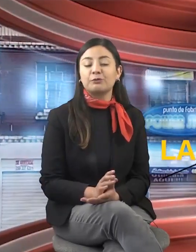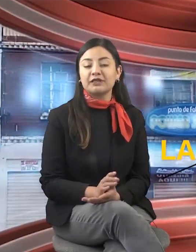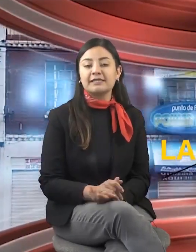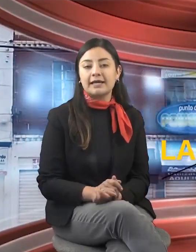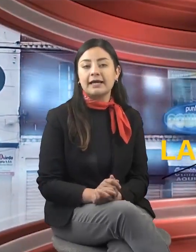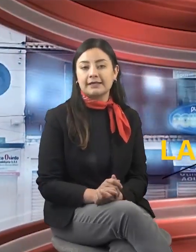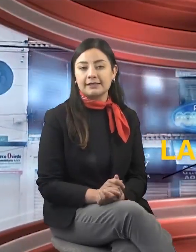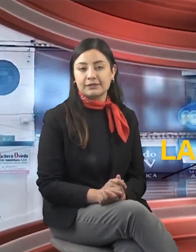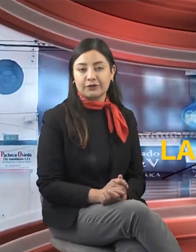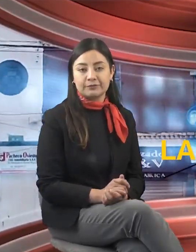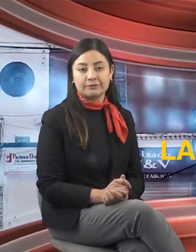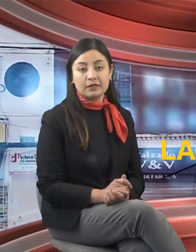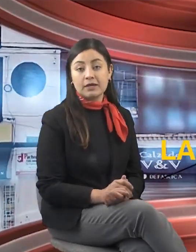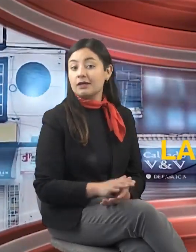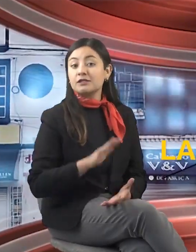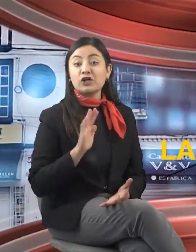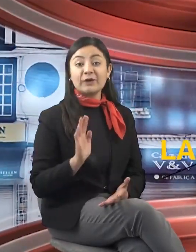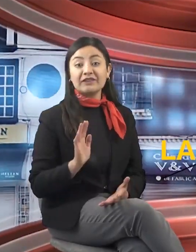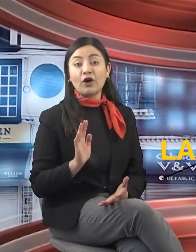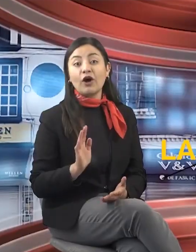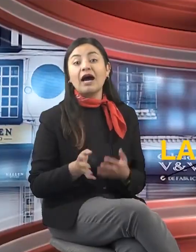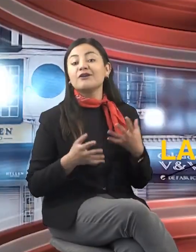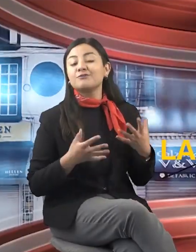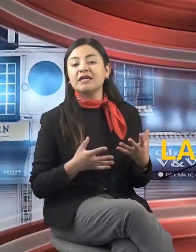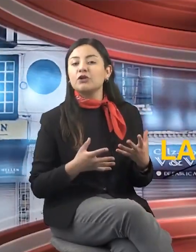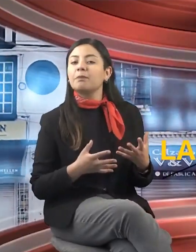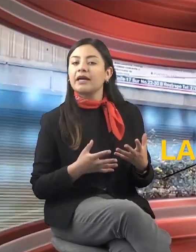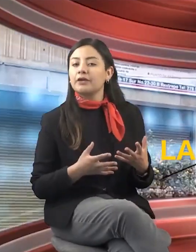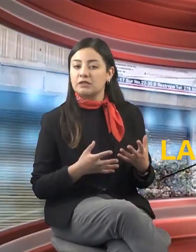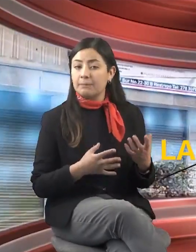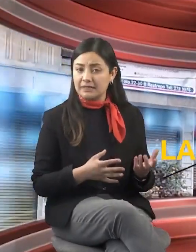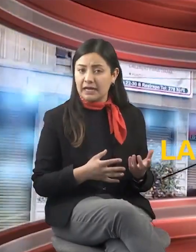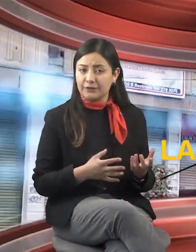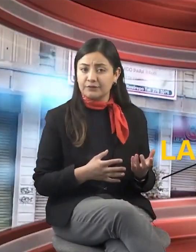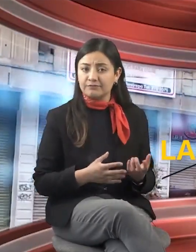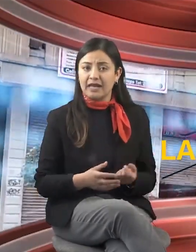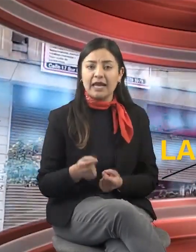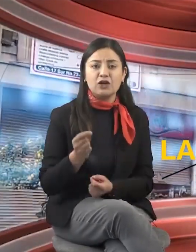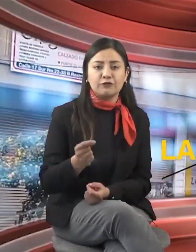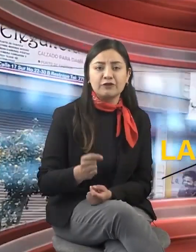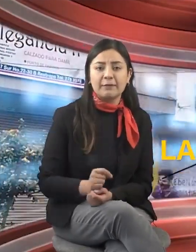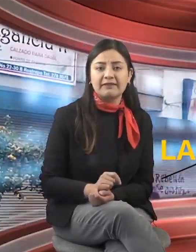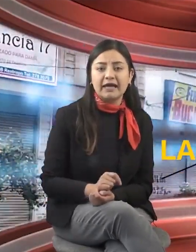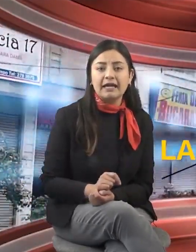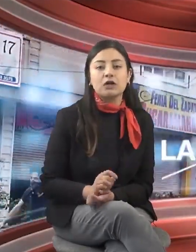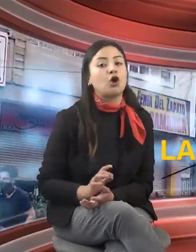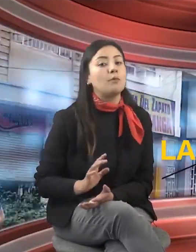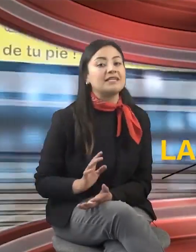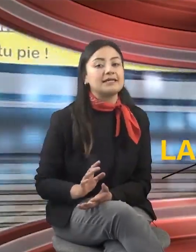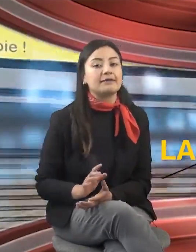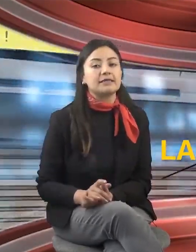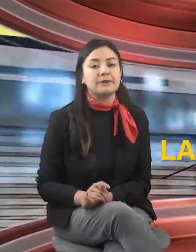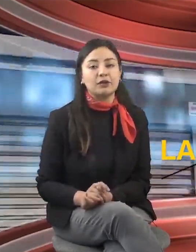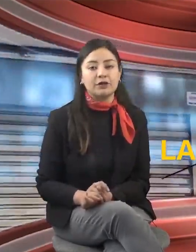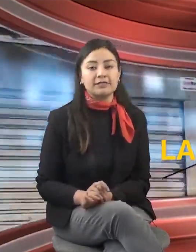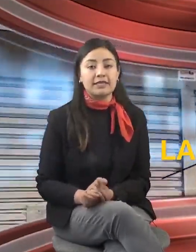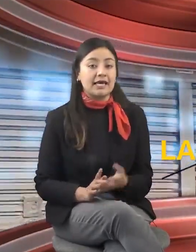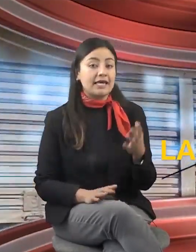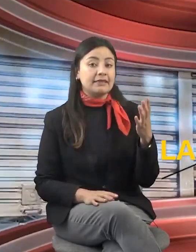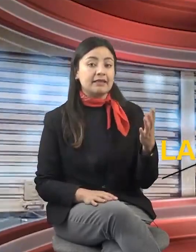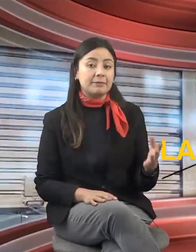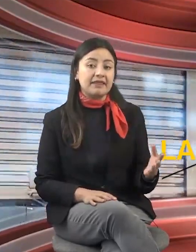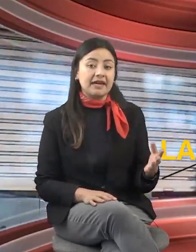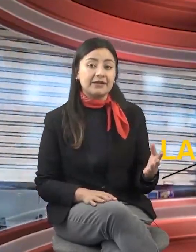con mayor potencia la recesión. Sobre todo a los micro y pequeños empresarios, en lo fundamental, comerciantes